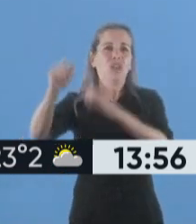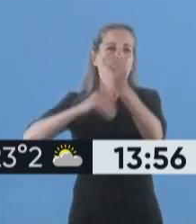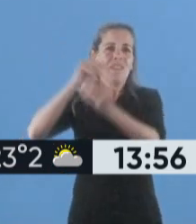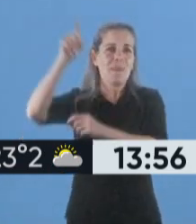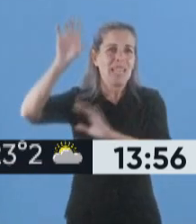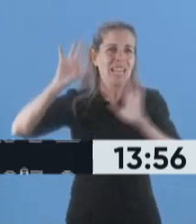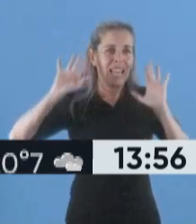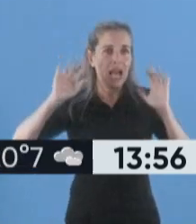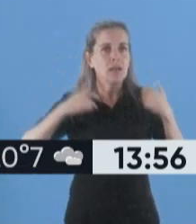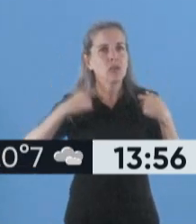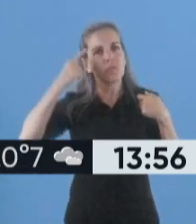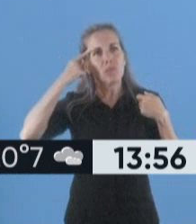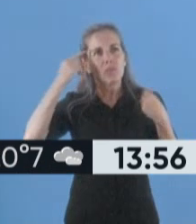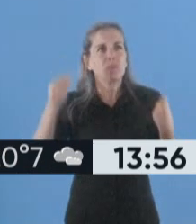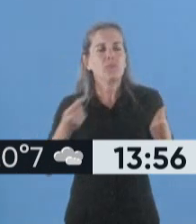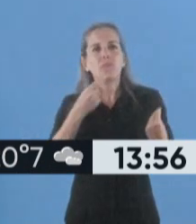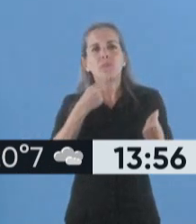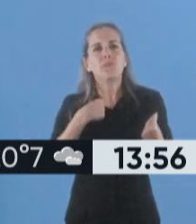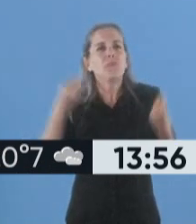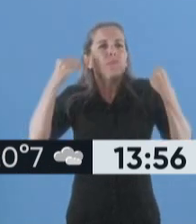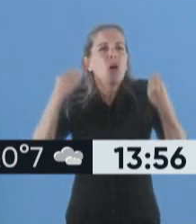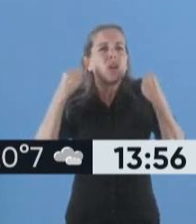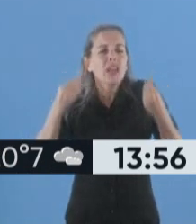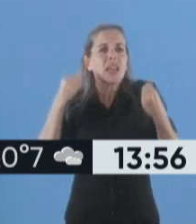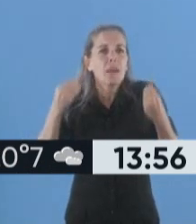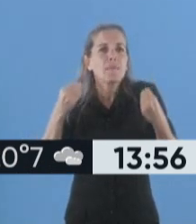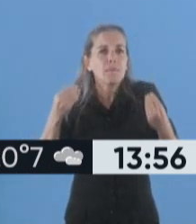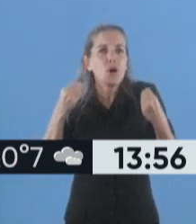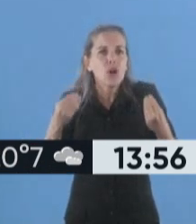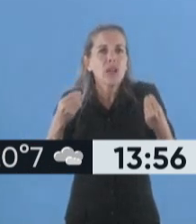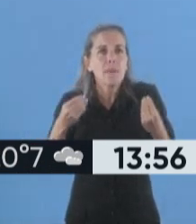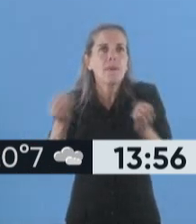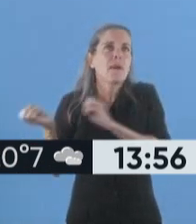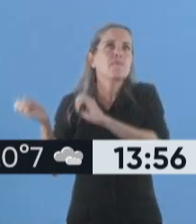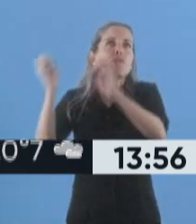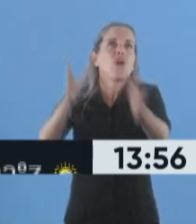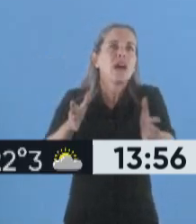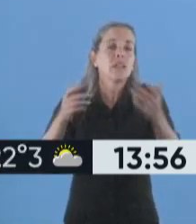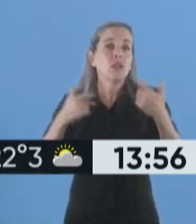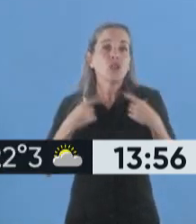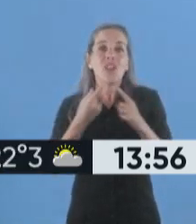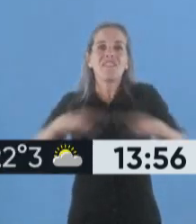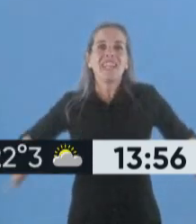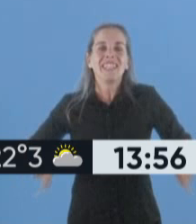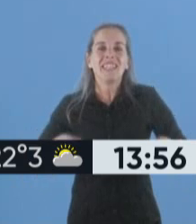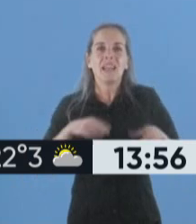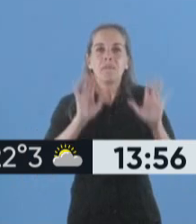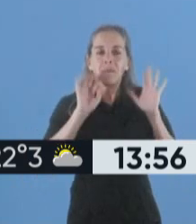Y siempre me preguntaba, ¿por qué tanta injusticia? Porque yo para estudiar Derecho caminaba 15 cuadras,